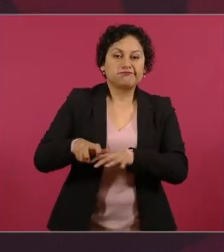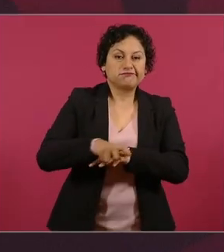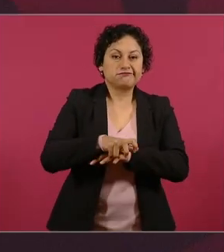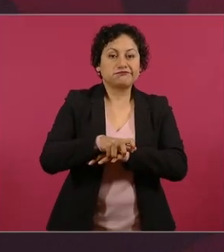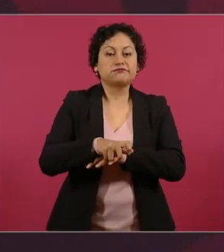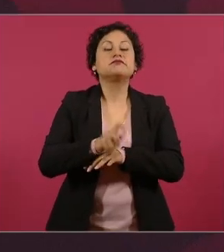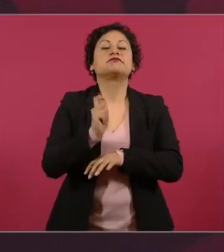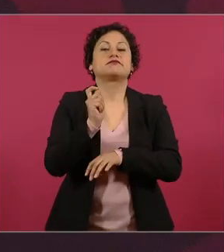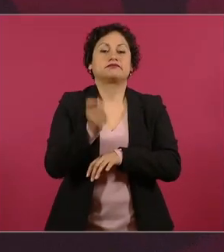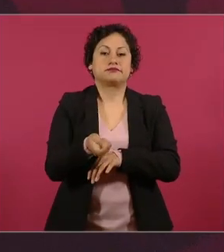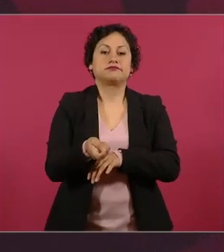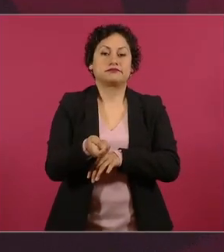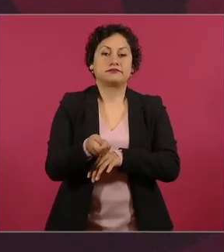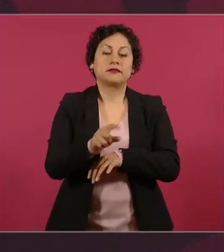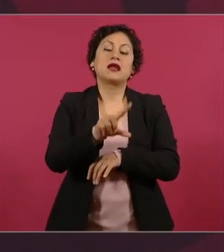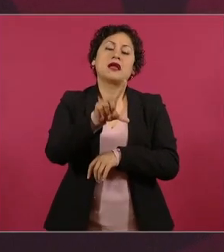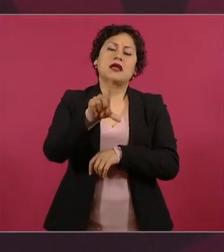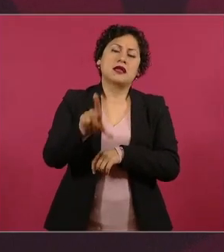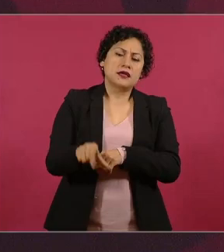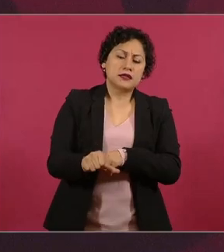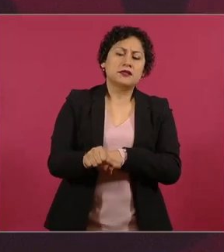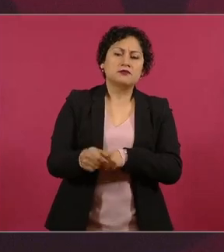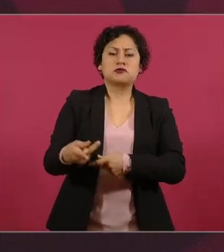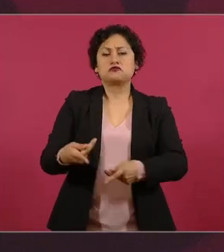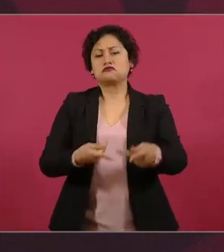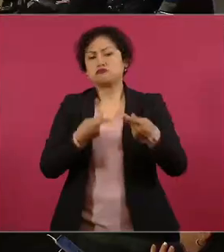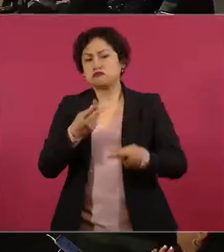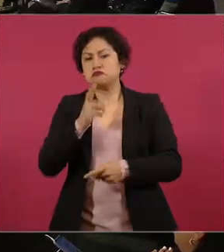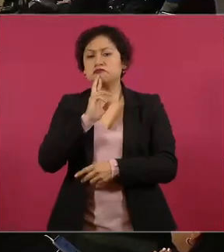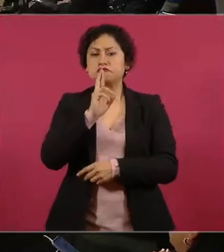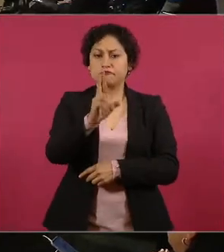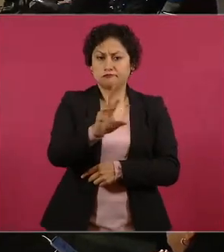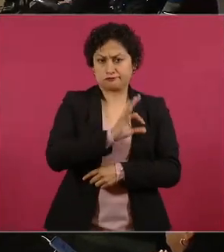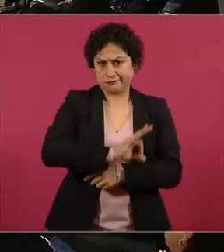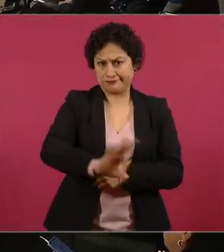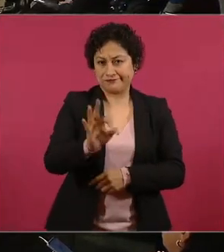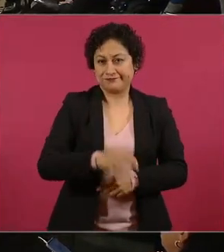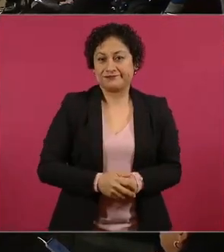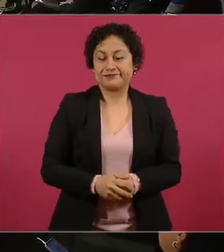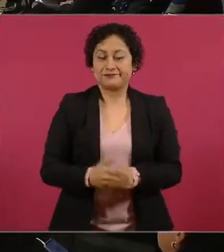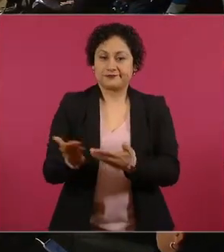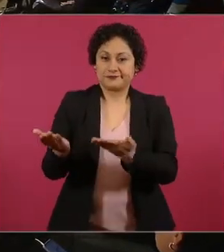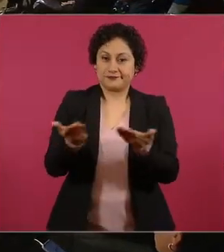y abrimos para preguntas y respuestas. Adelante.